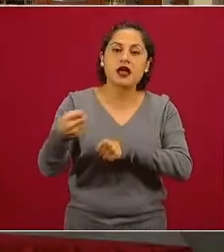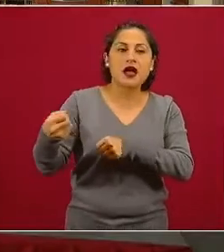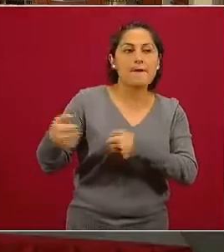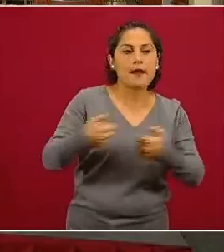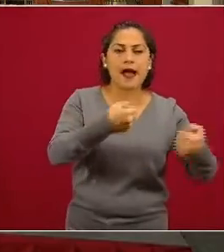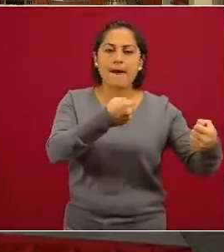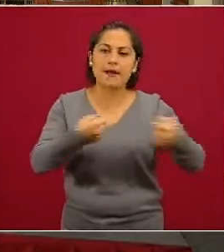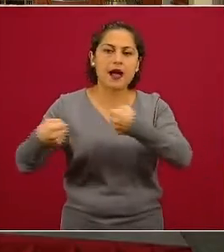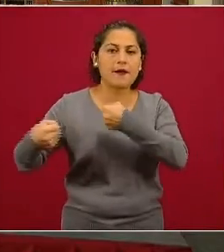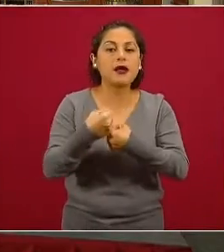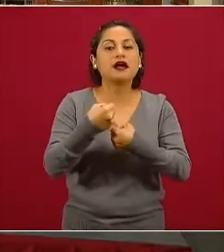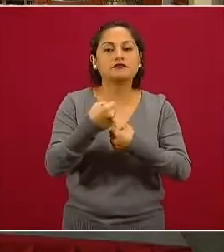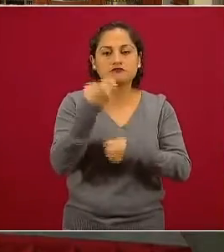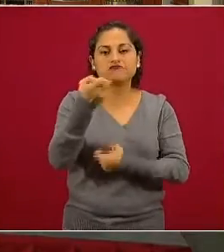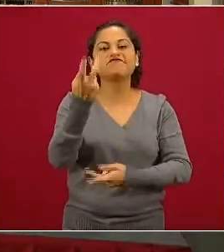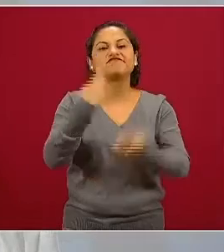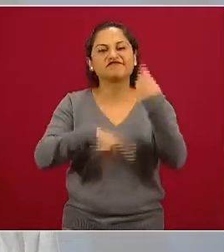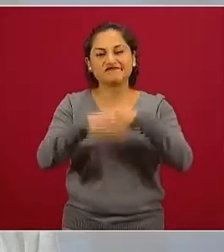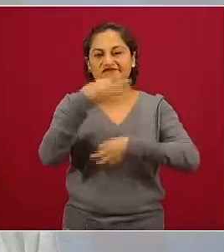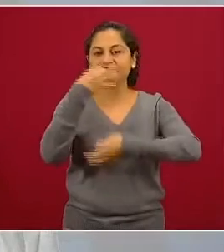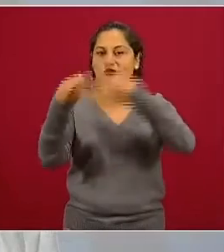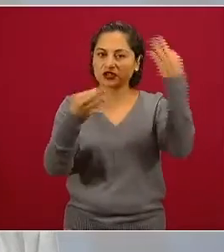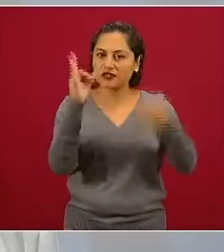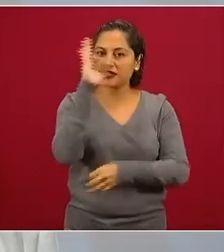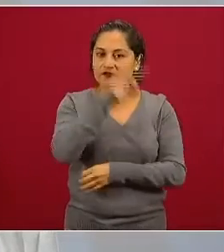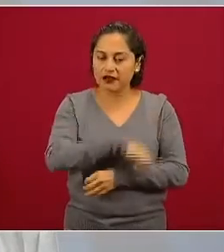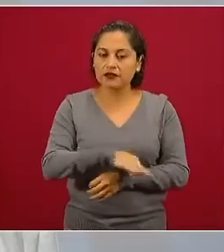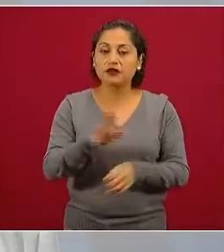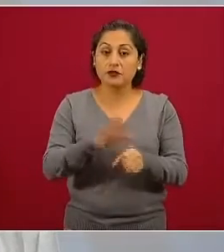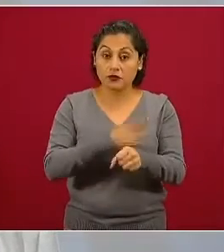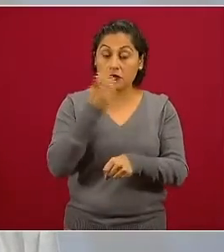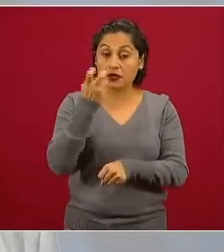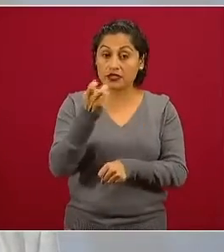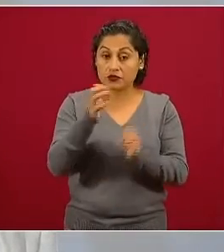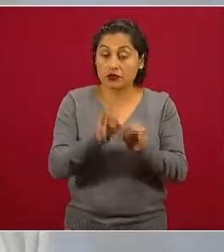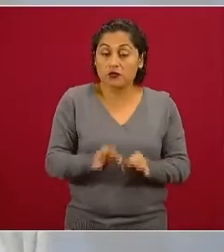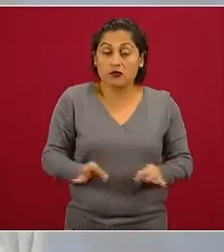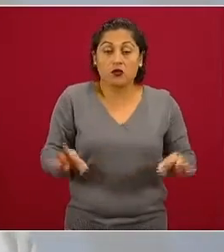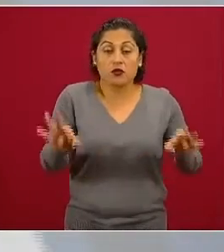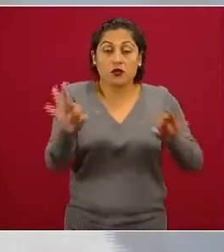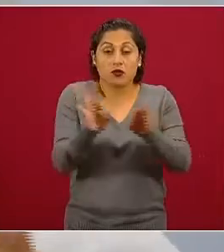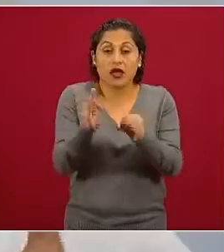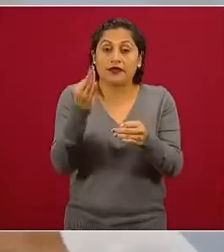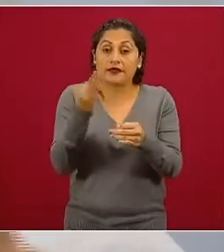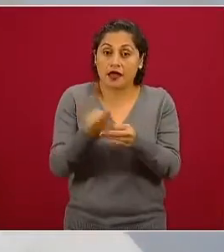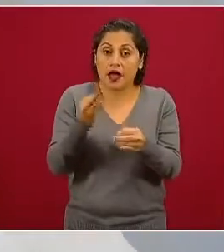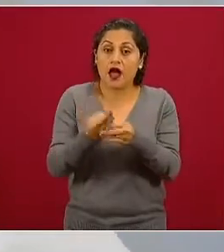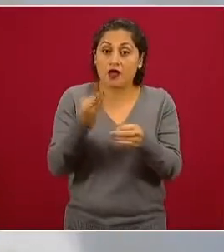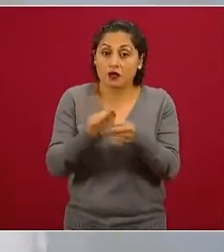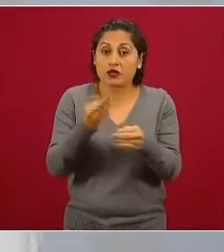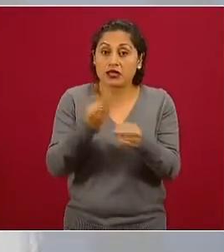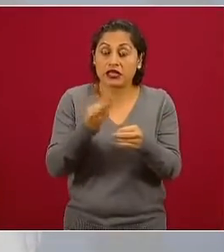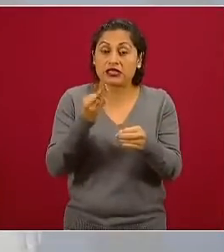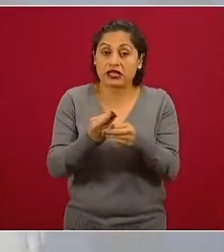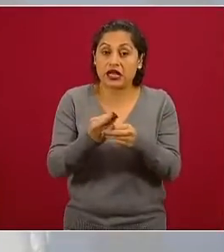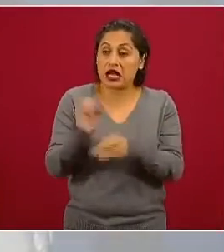está convirtiendo, y creo que se va a convertir de aquí hasta el próximo año, en la fuente principal no solo de una